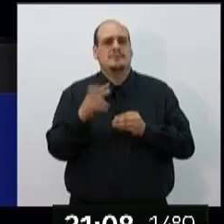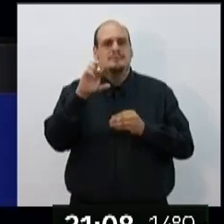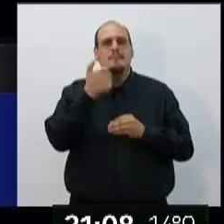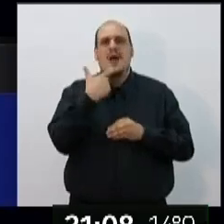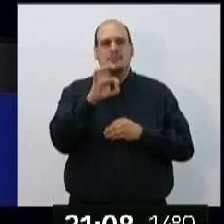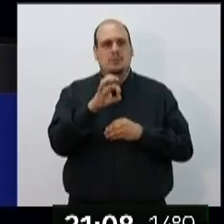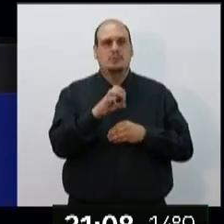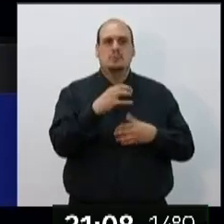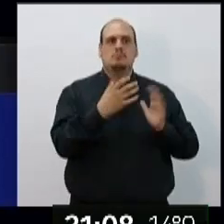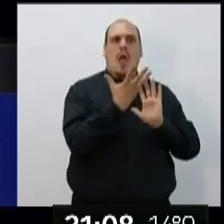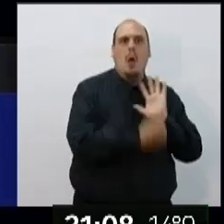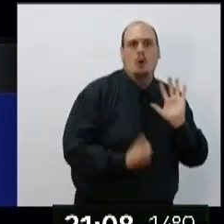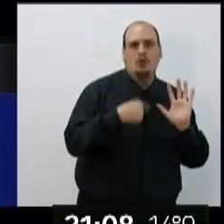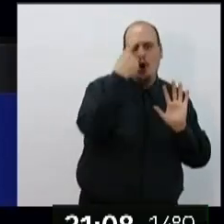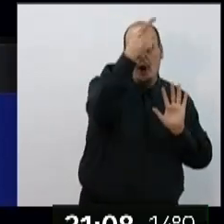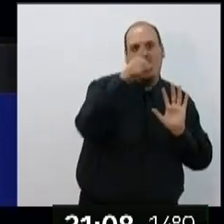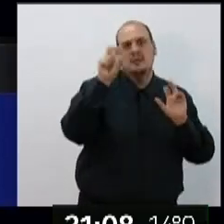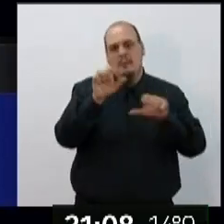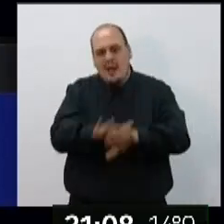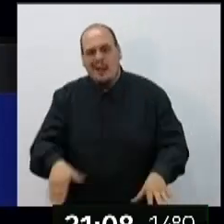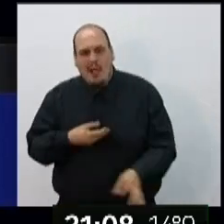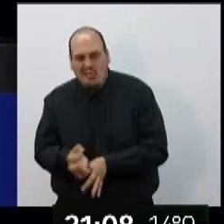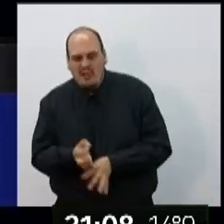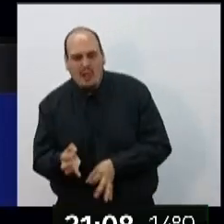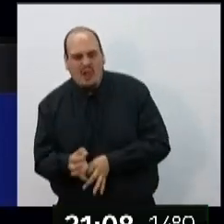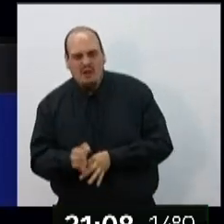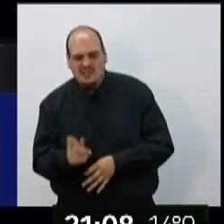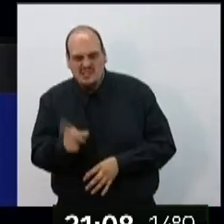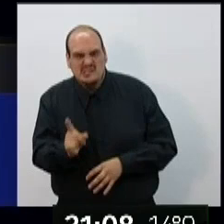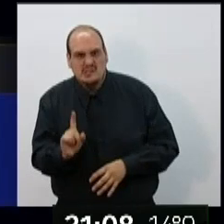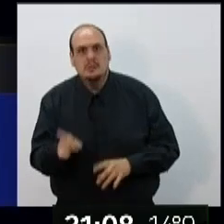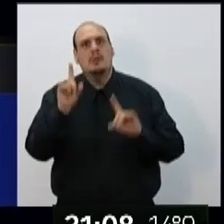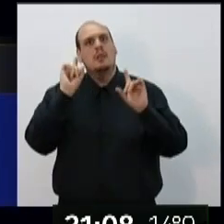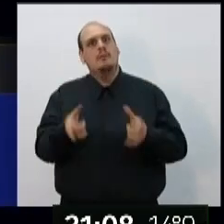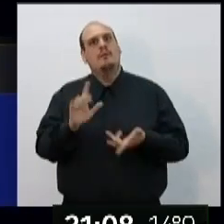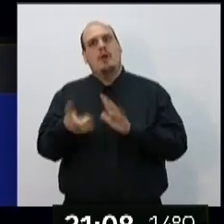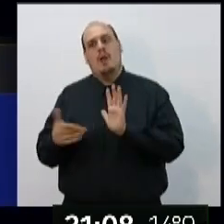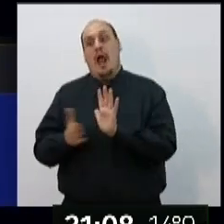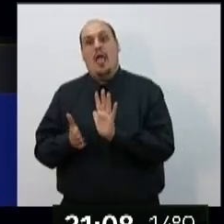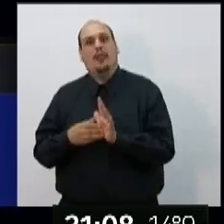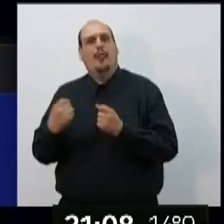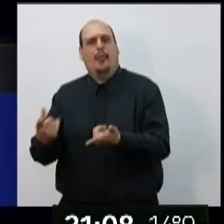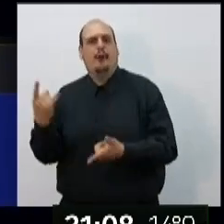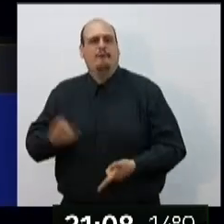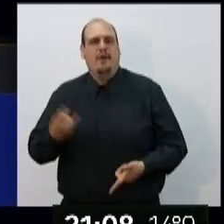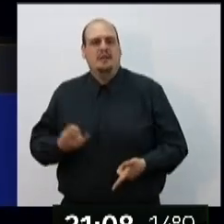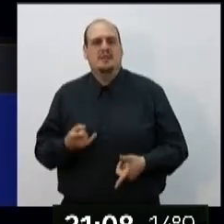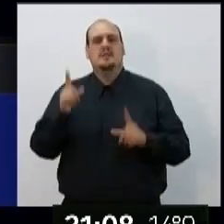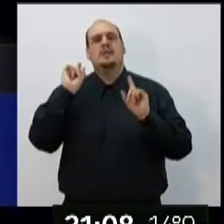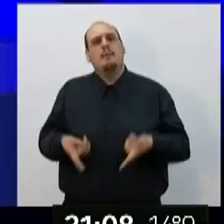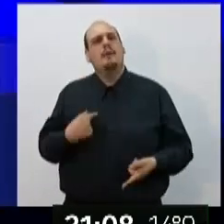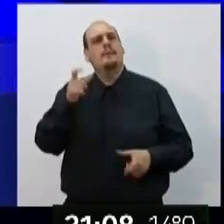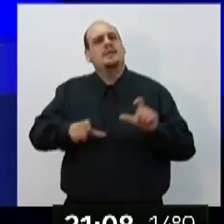creen en el aborto, creen en el adoctrinamiento de los niños, creen en el falso garantismo y además